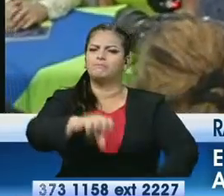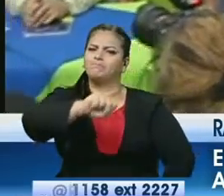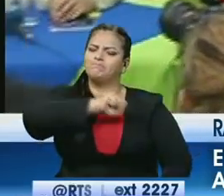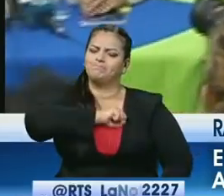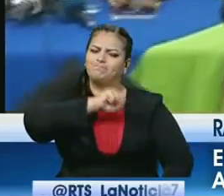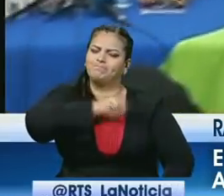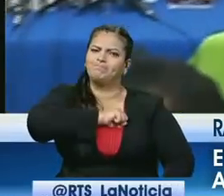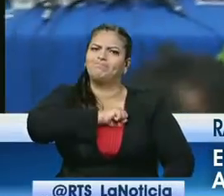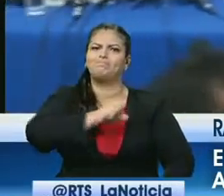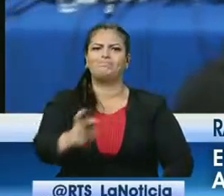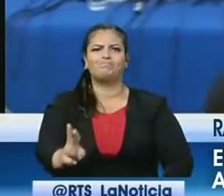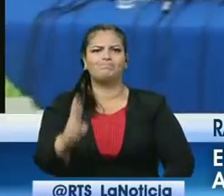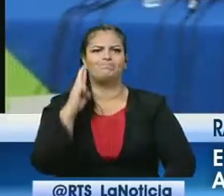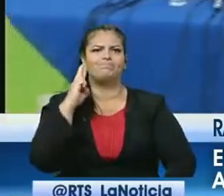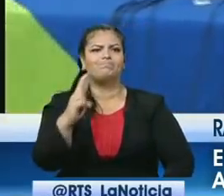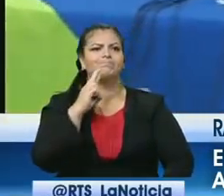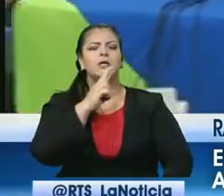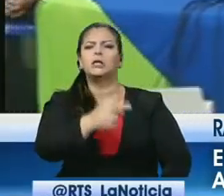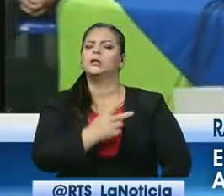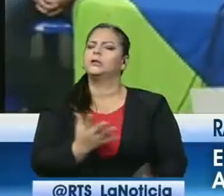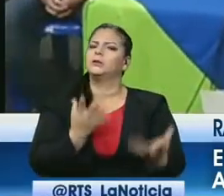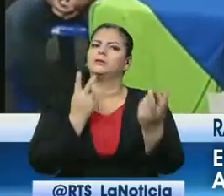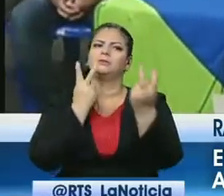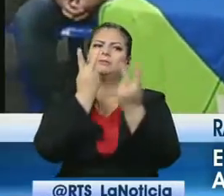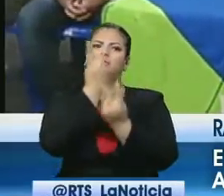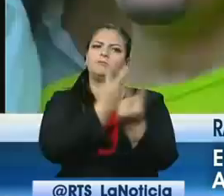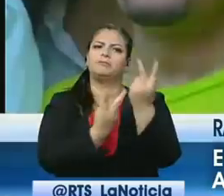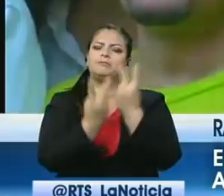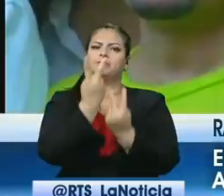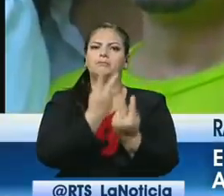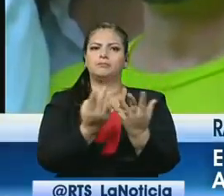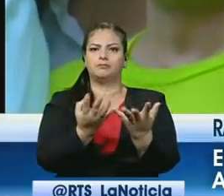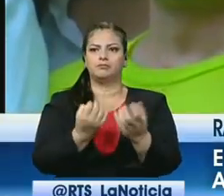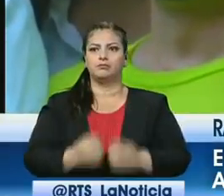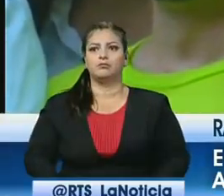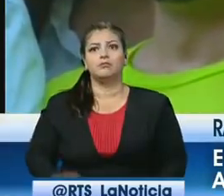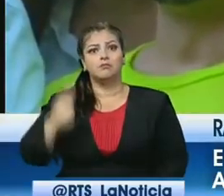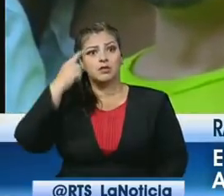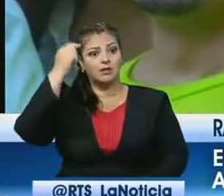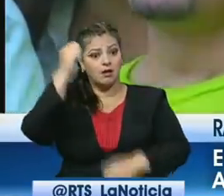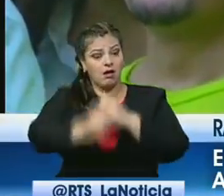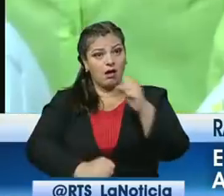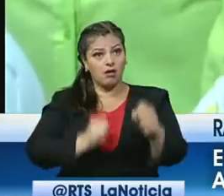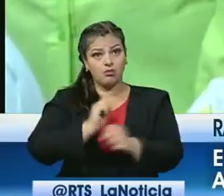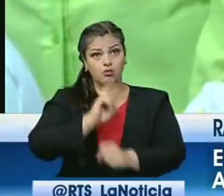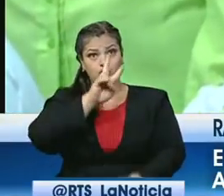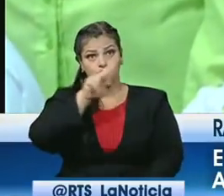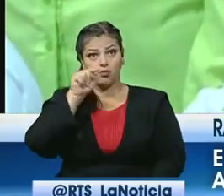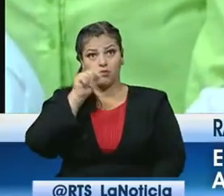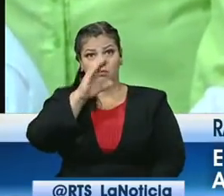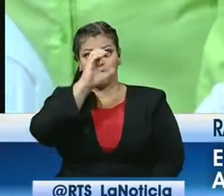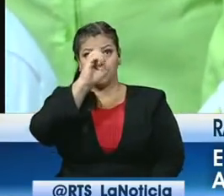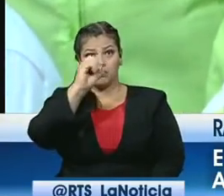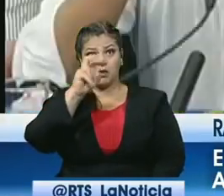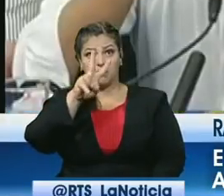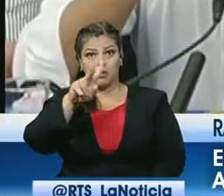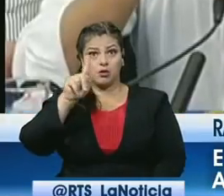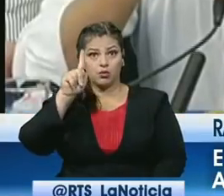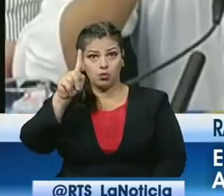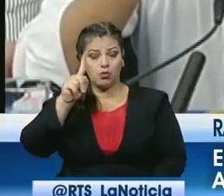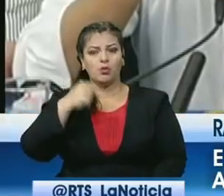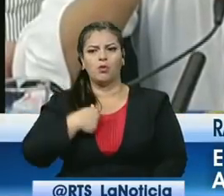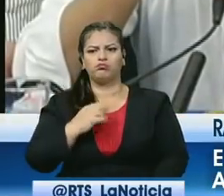ex jefe de Estado expresó también que volvería a candidatizarse de considerarlo necesario. Mi interés era presentarme